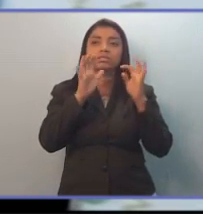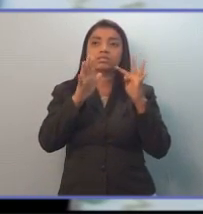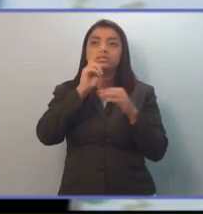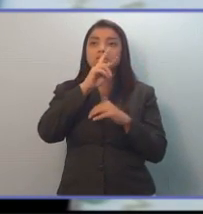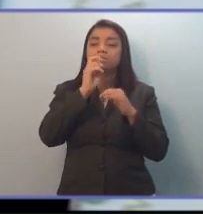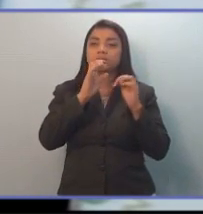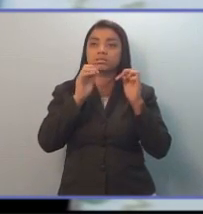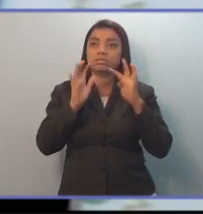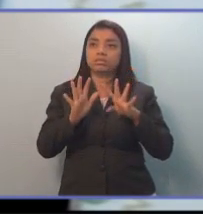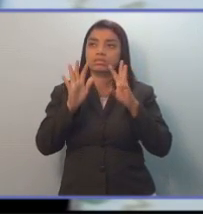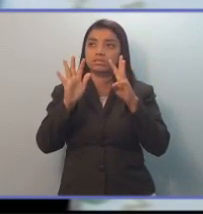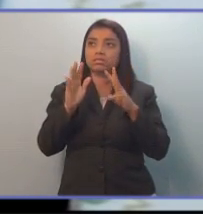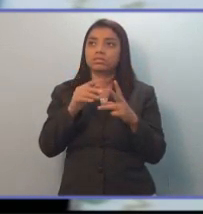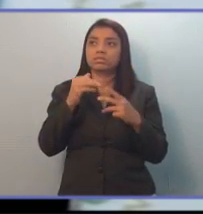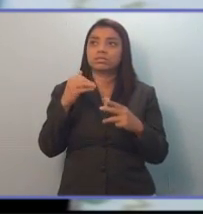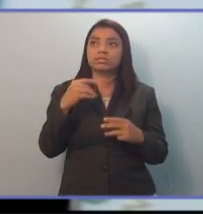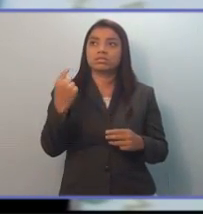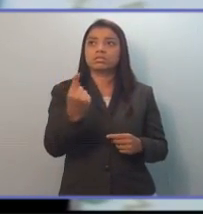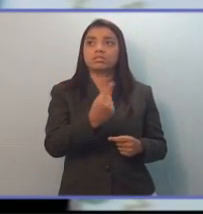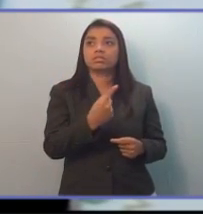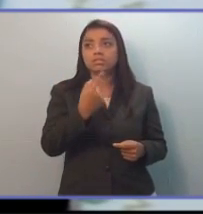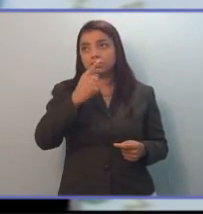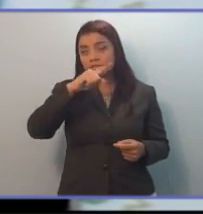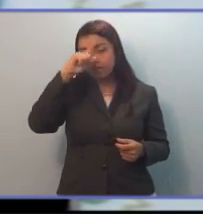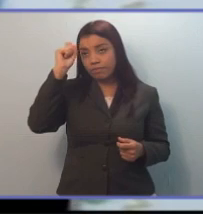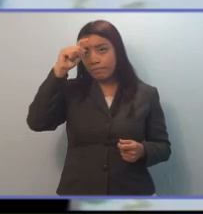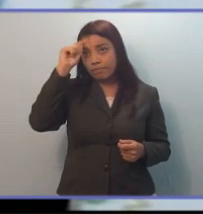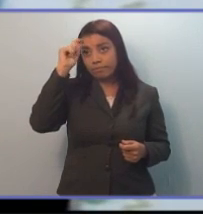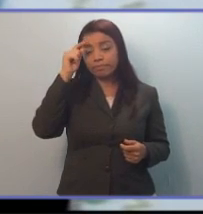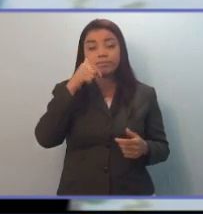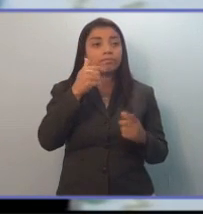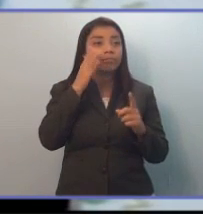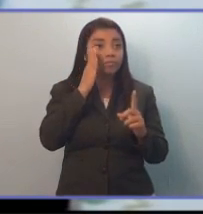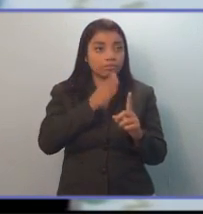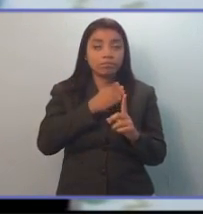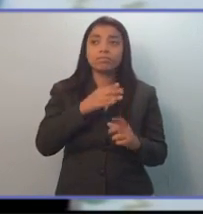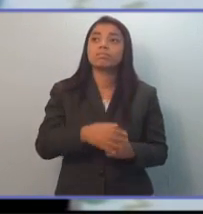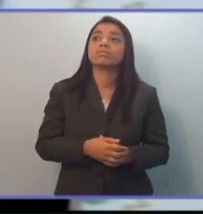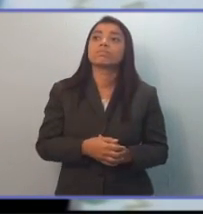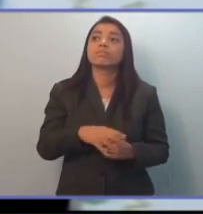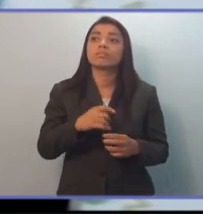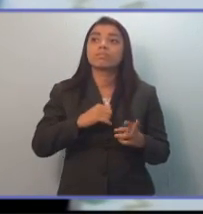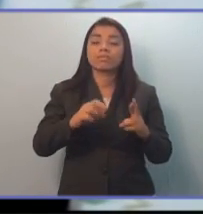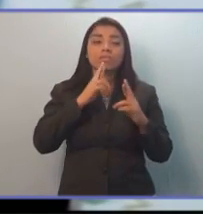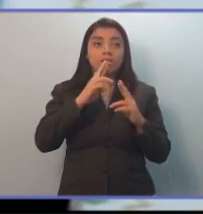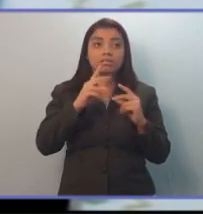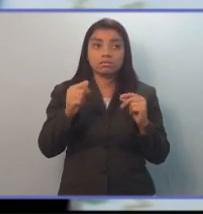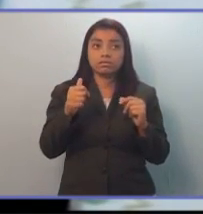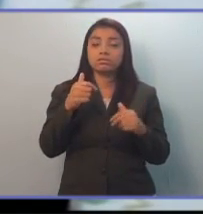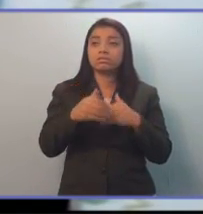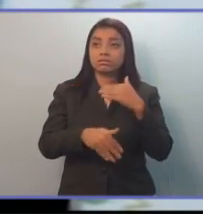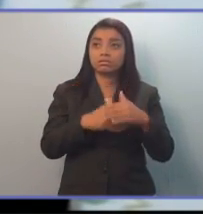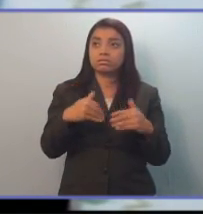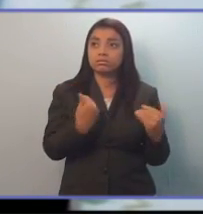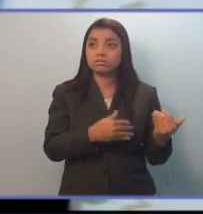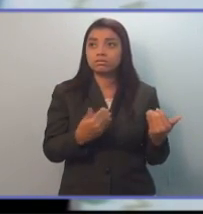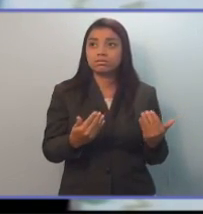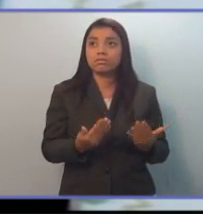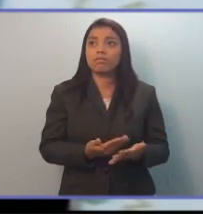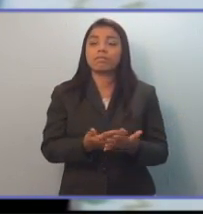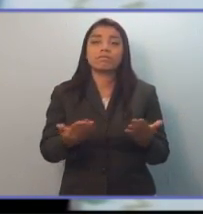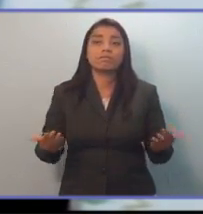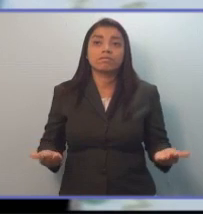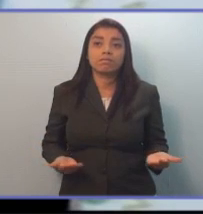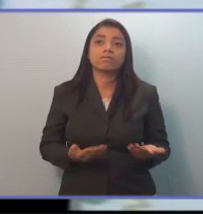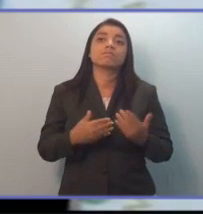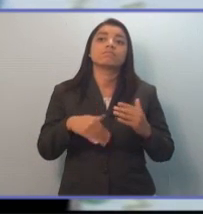2009-2018, son personas que han hecho un trabajo muy acertado, sus resoluciones son bien fundamentadas,